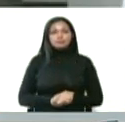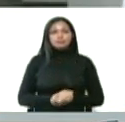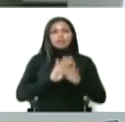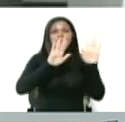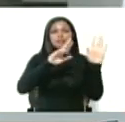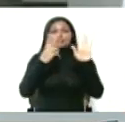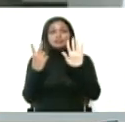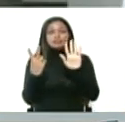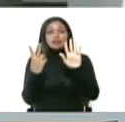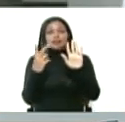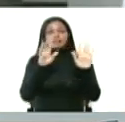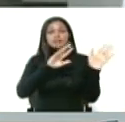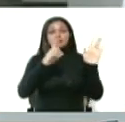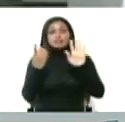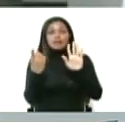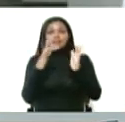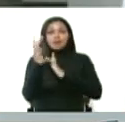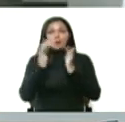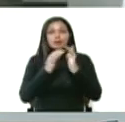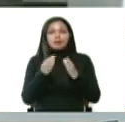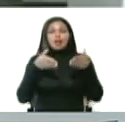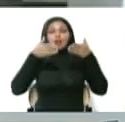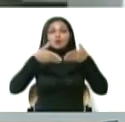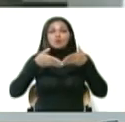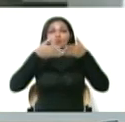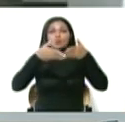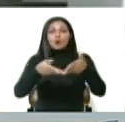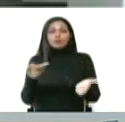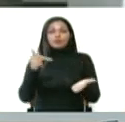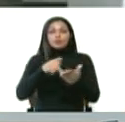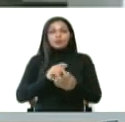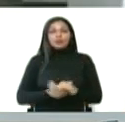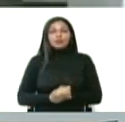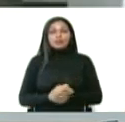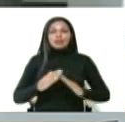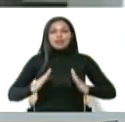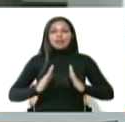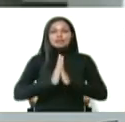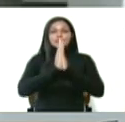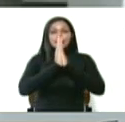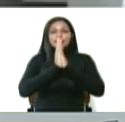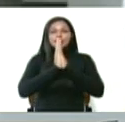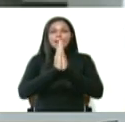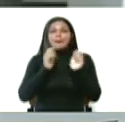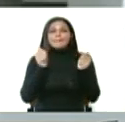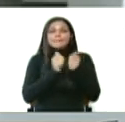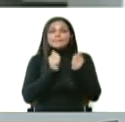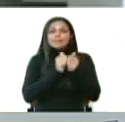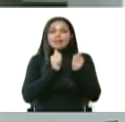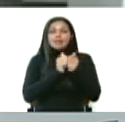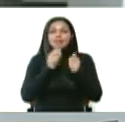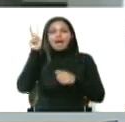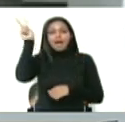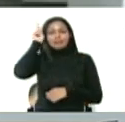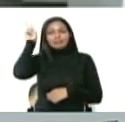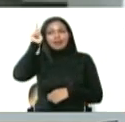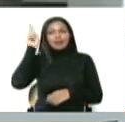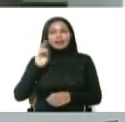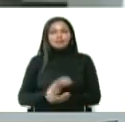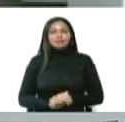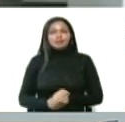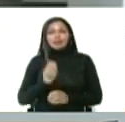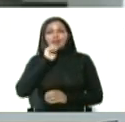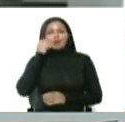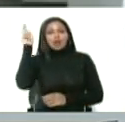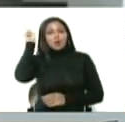16 de abril, a puerto venezolano, la Santa Piedra Cueca. La abuela cueca